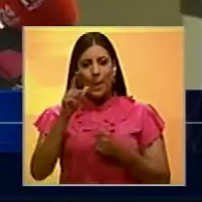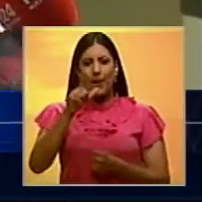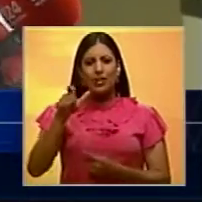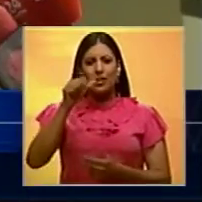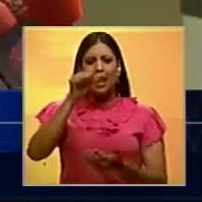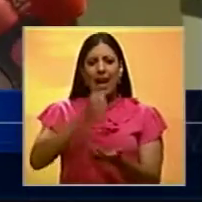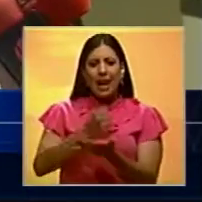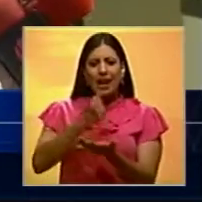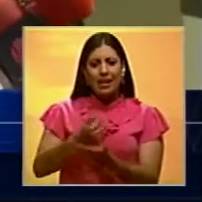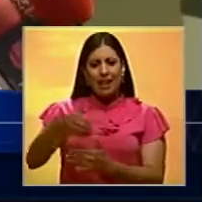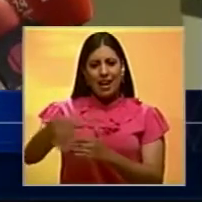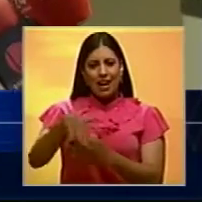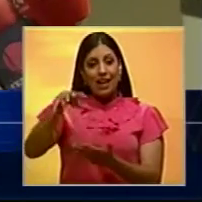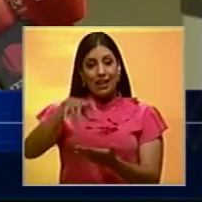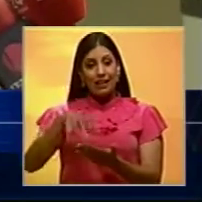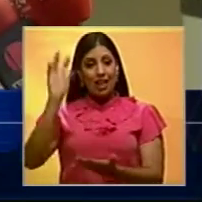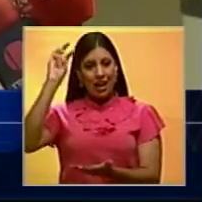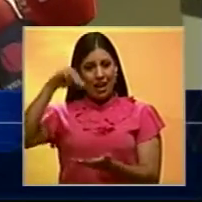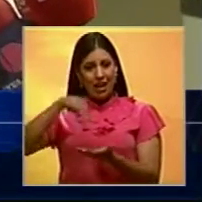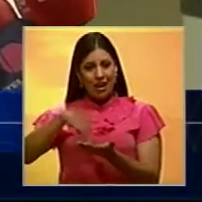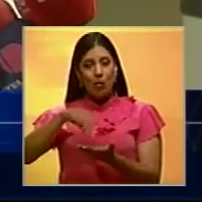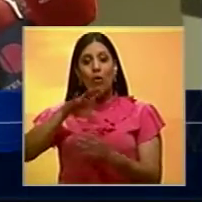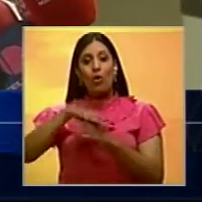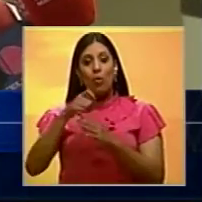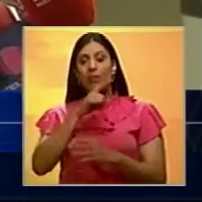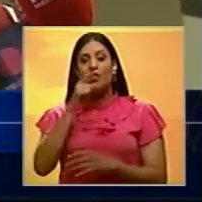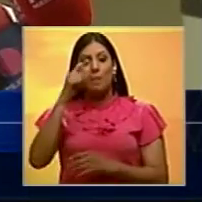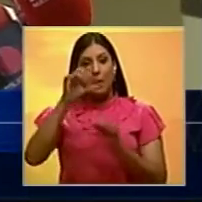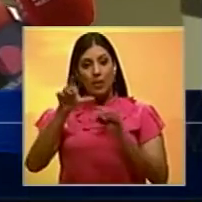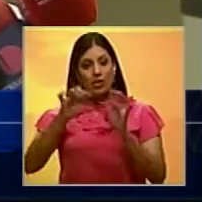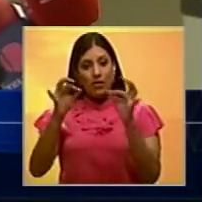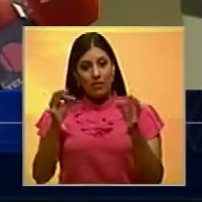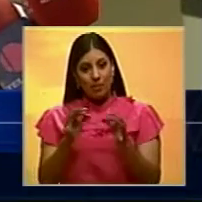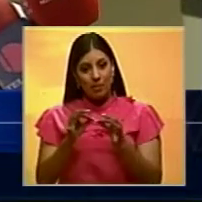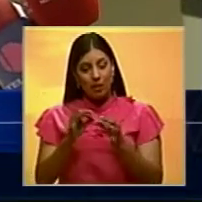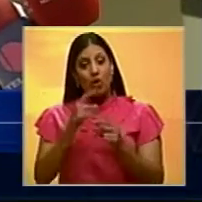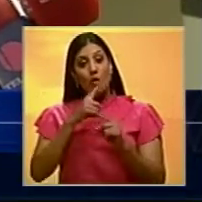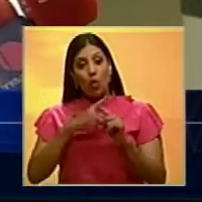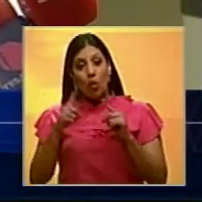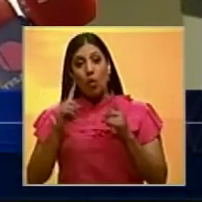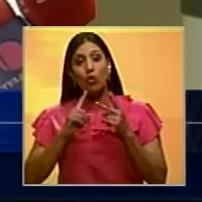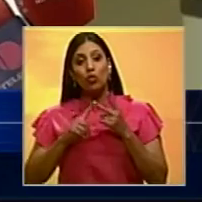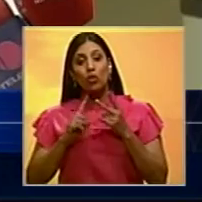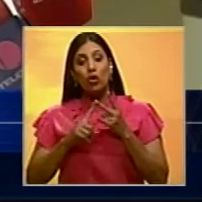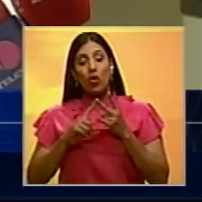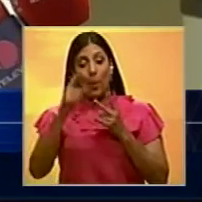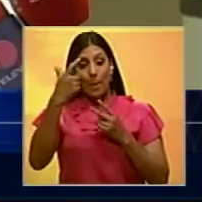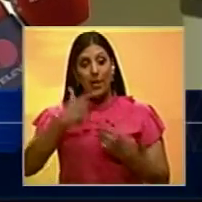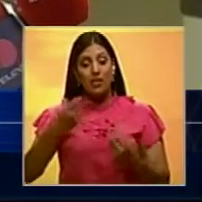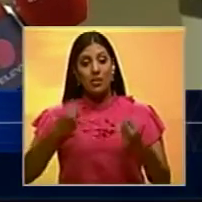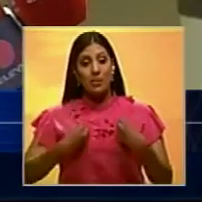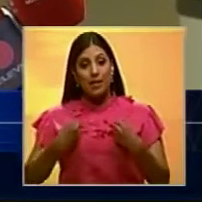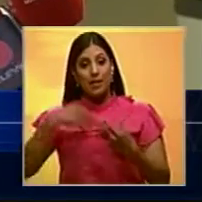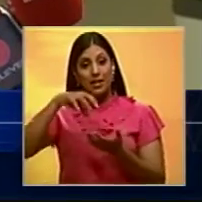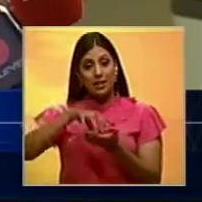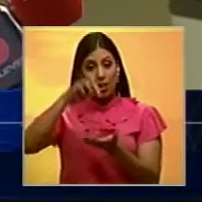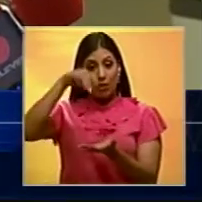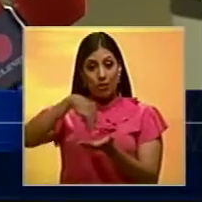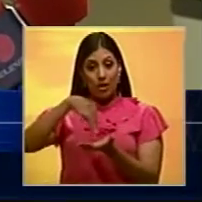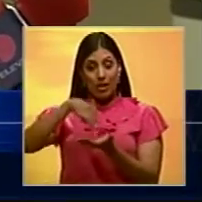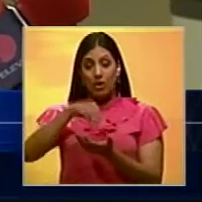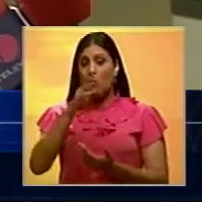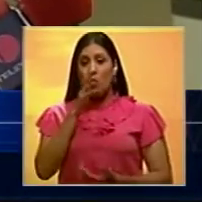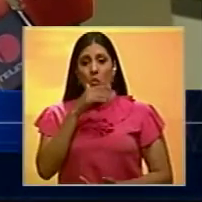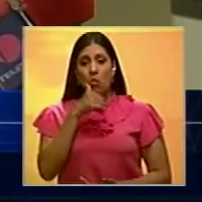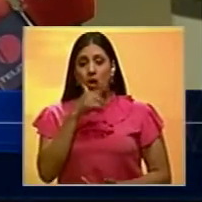indigente del estado Aragua, referido así por sus propios familiares. El otro, un residente del estado Miranda, al que